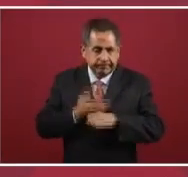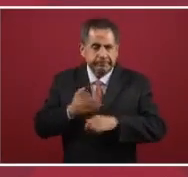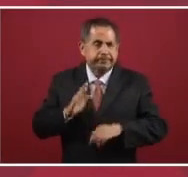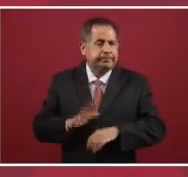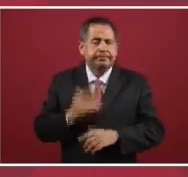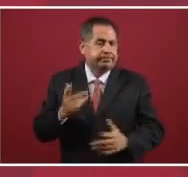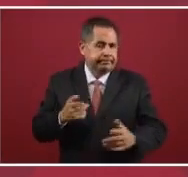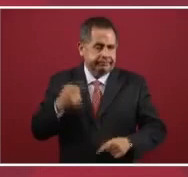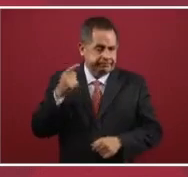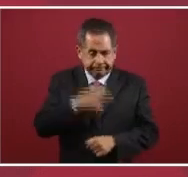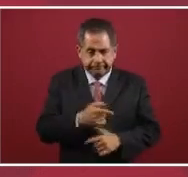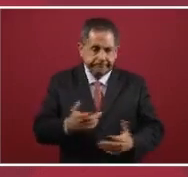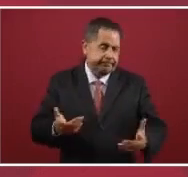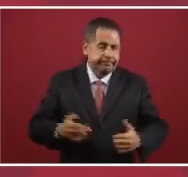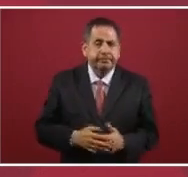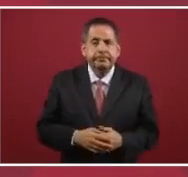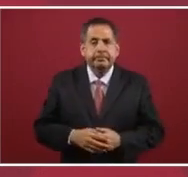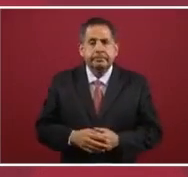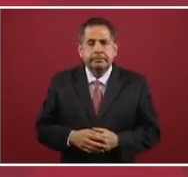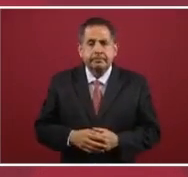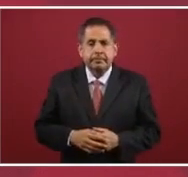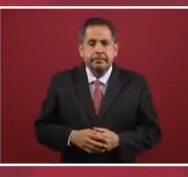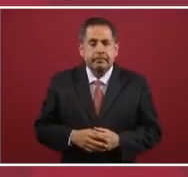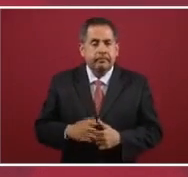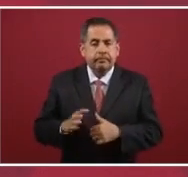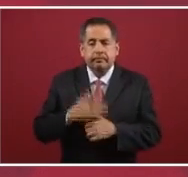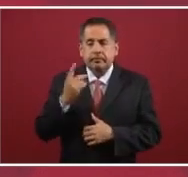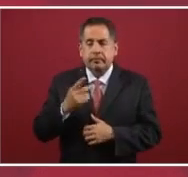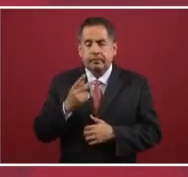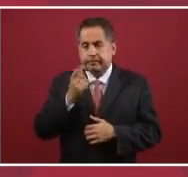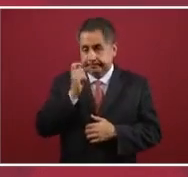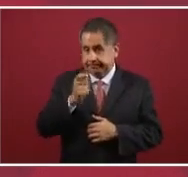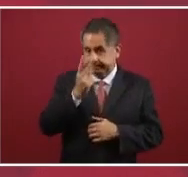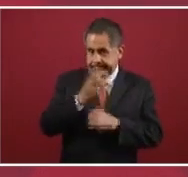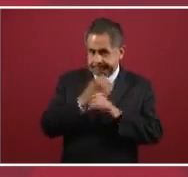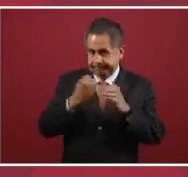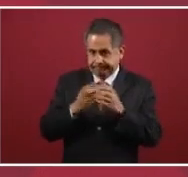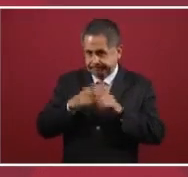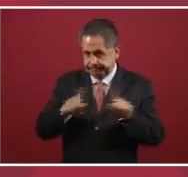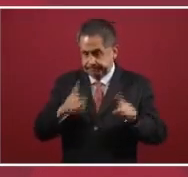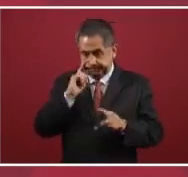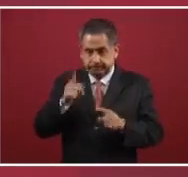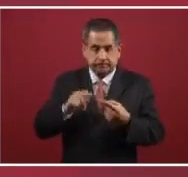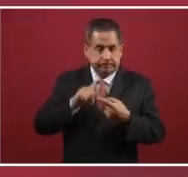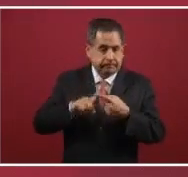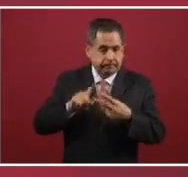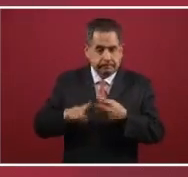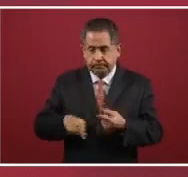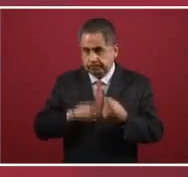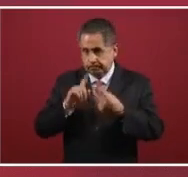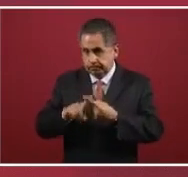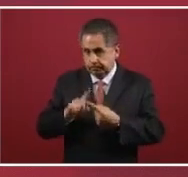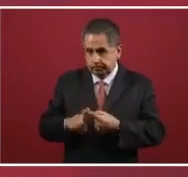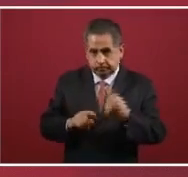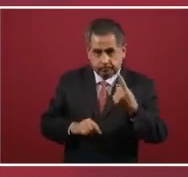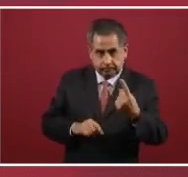porque son dos cosas. Una,